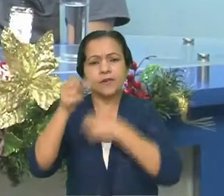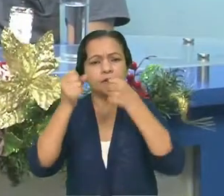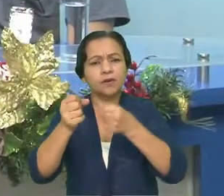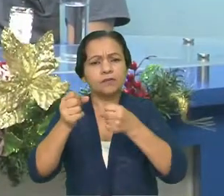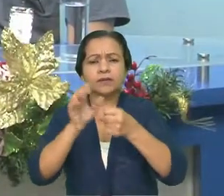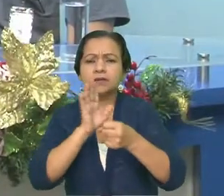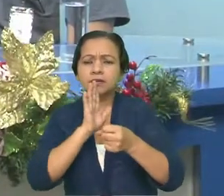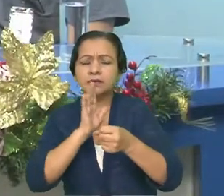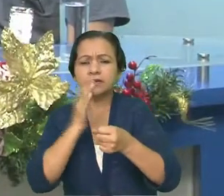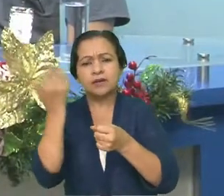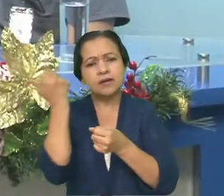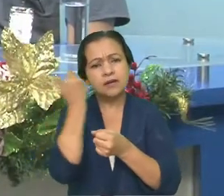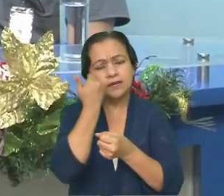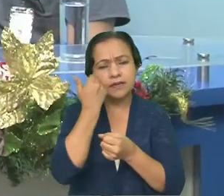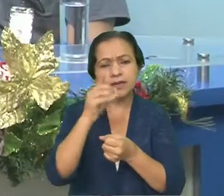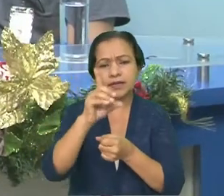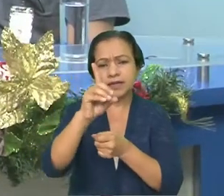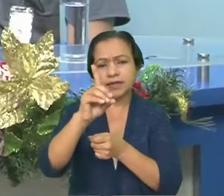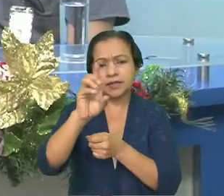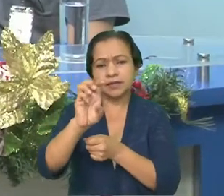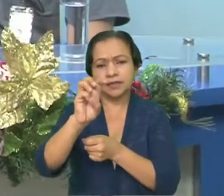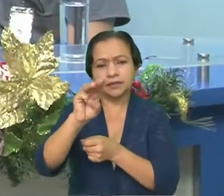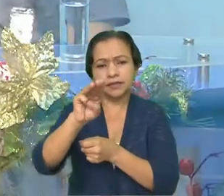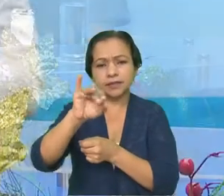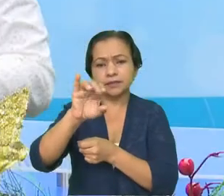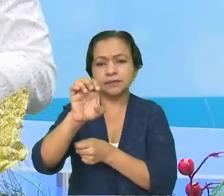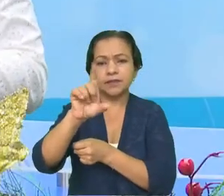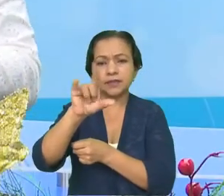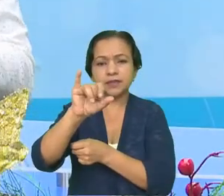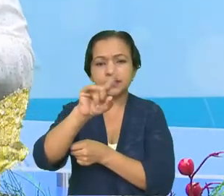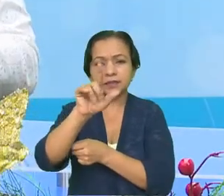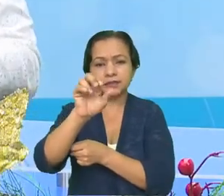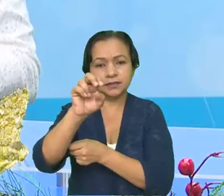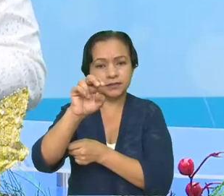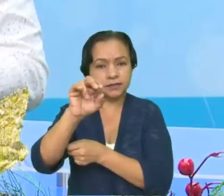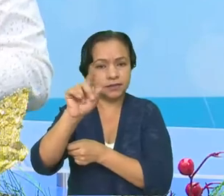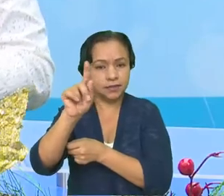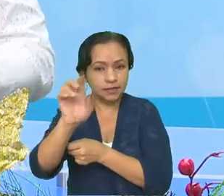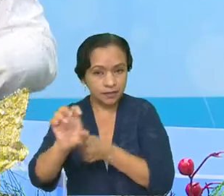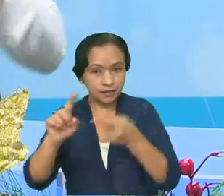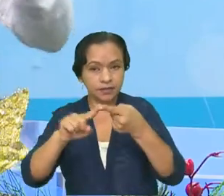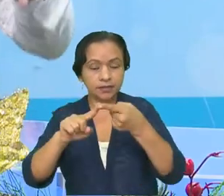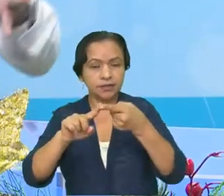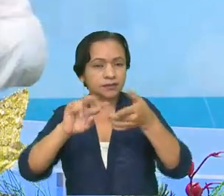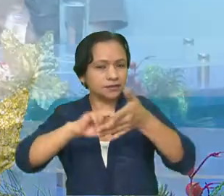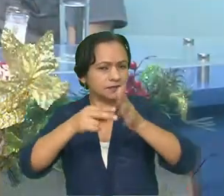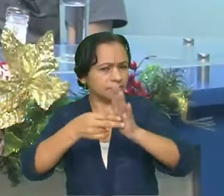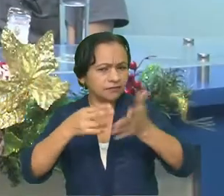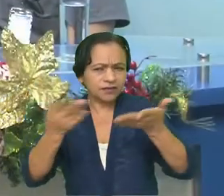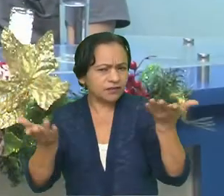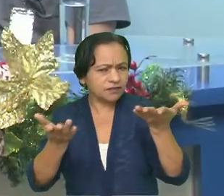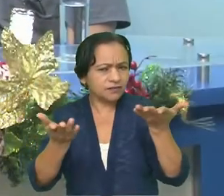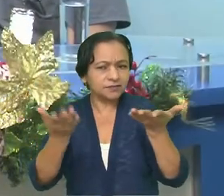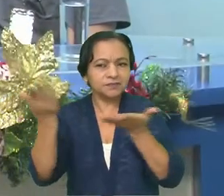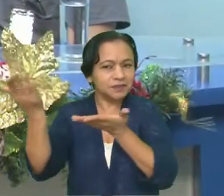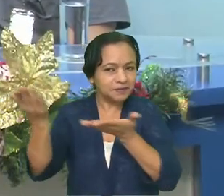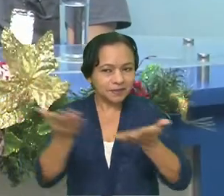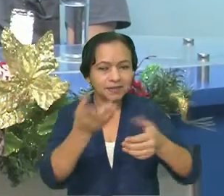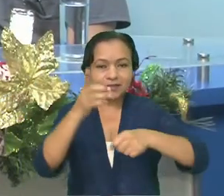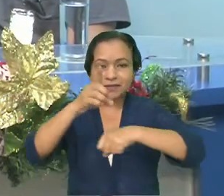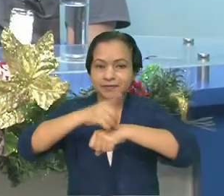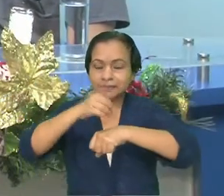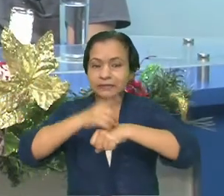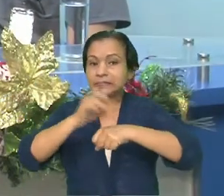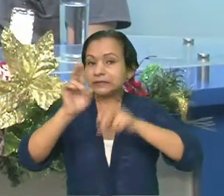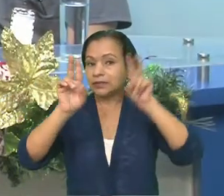la enfermedad desmielinizante, que provoca la desmielinización. Bienvenido, doctor. Mucho Hola, gusto. Buenas es un, tardes. Es un término